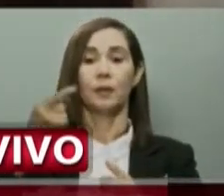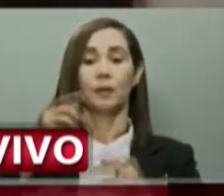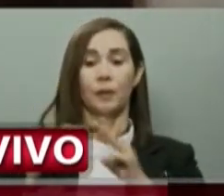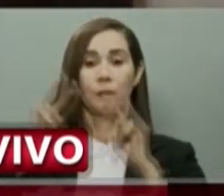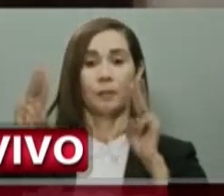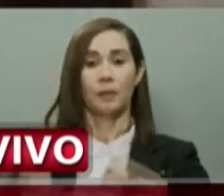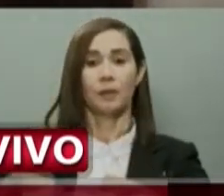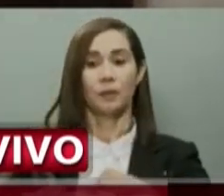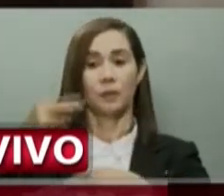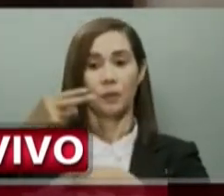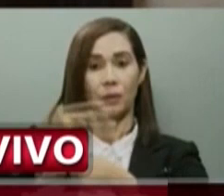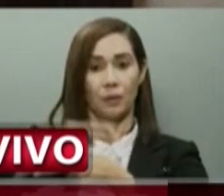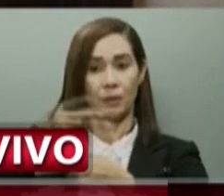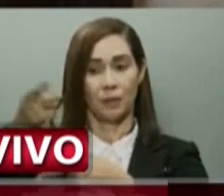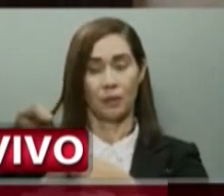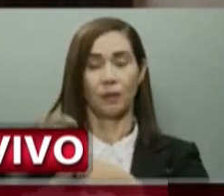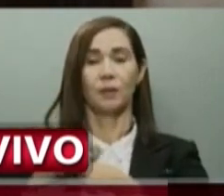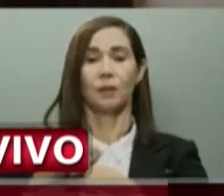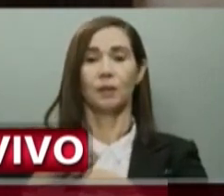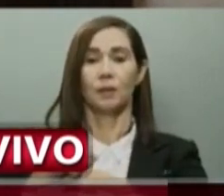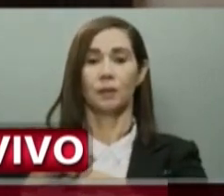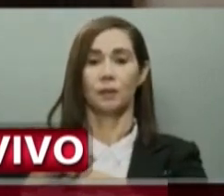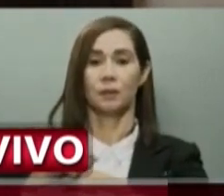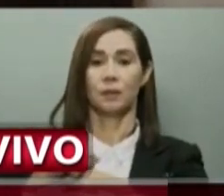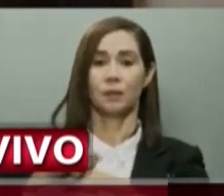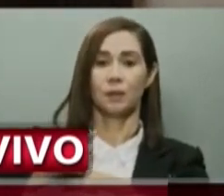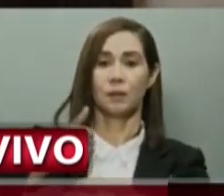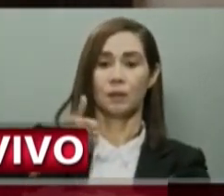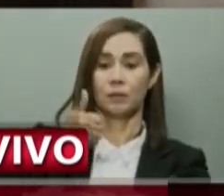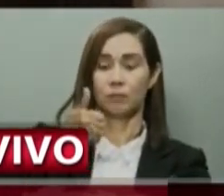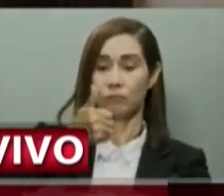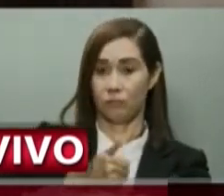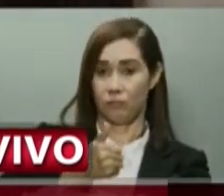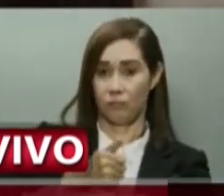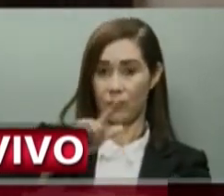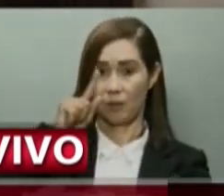ministro Henry siempre ha sido, desde que tomó el poder, ha tenido esa